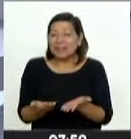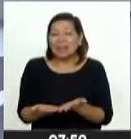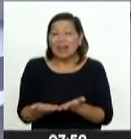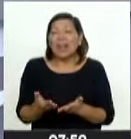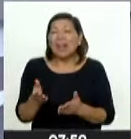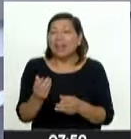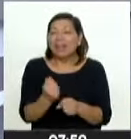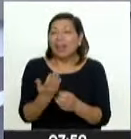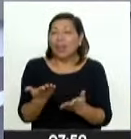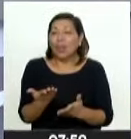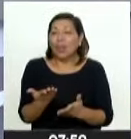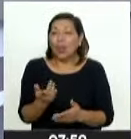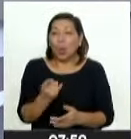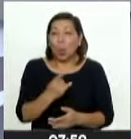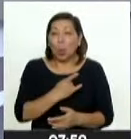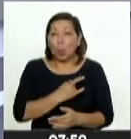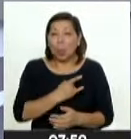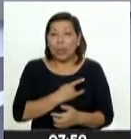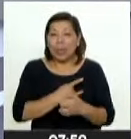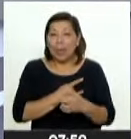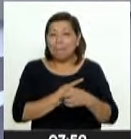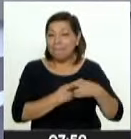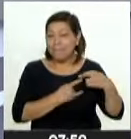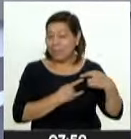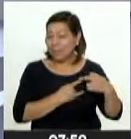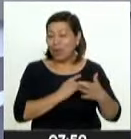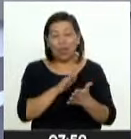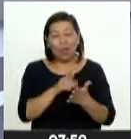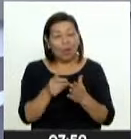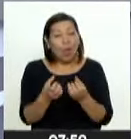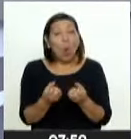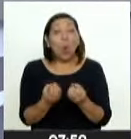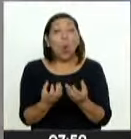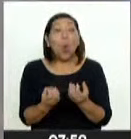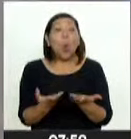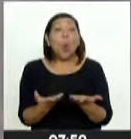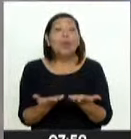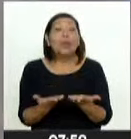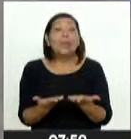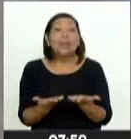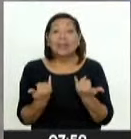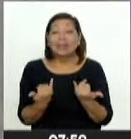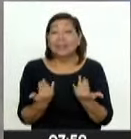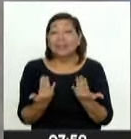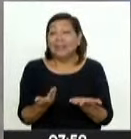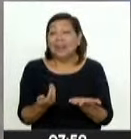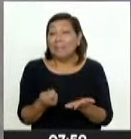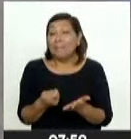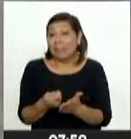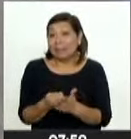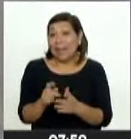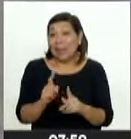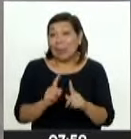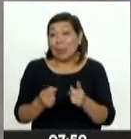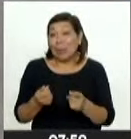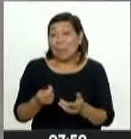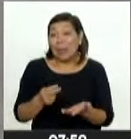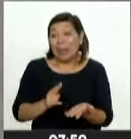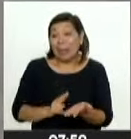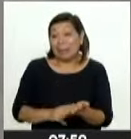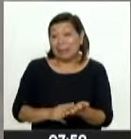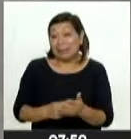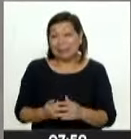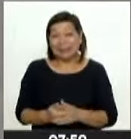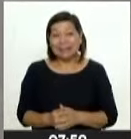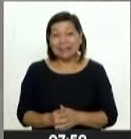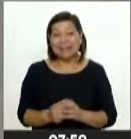Business School. Hoy nos vas a hablar sobre las tasas, todo lo que tenemos que saber sobre estas tasas temidas por algunos. ¿Cómo estás, Jorge? Así